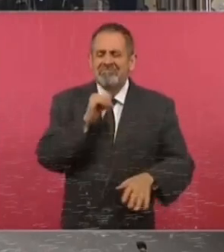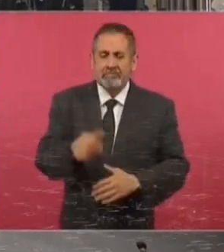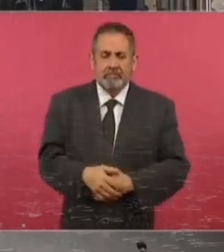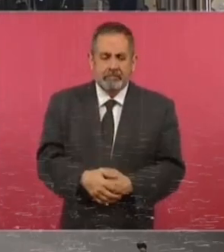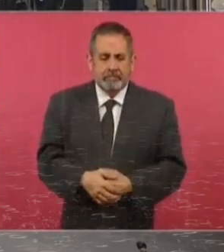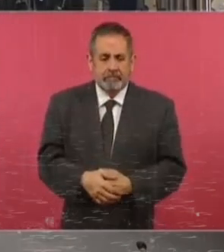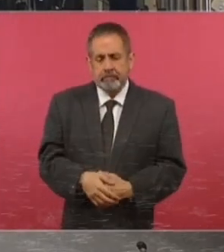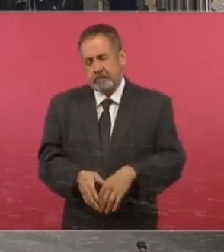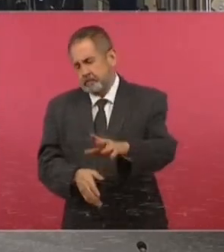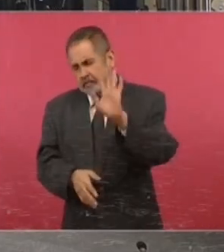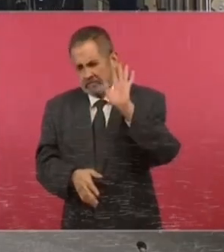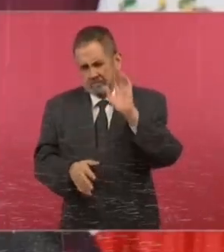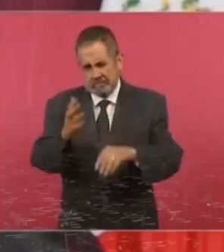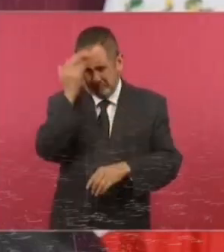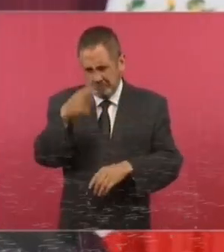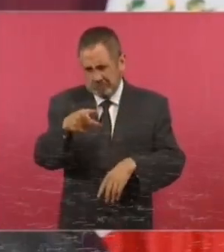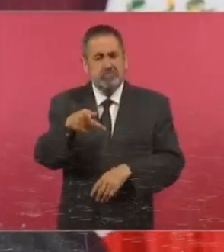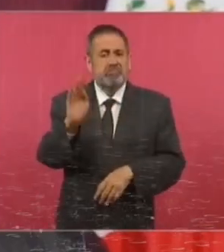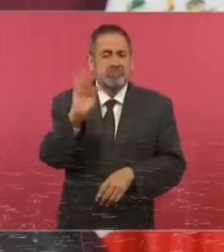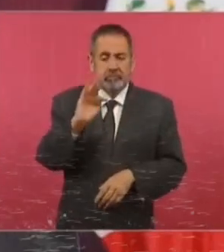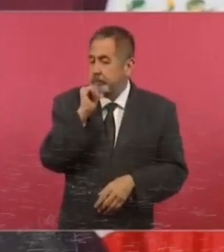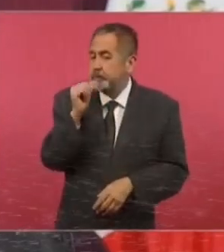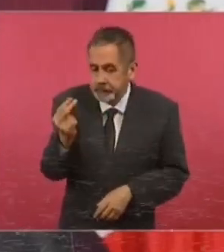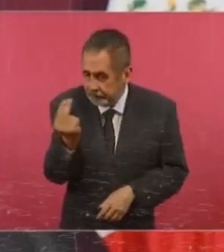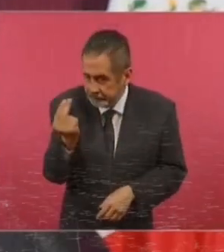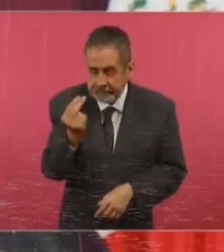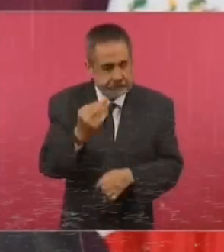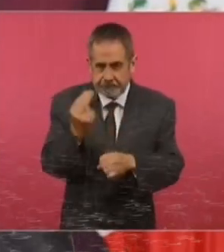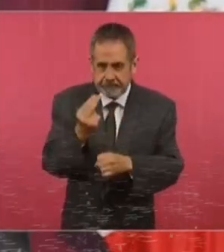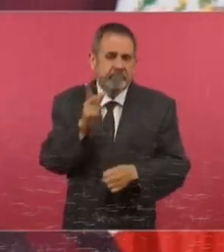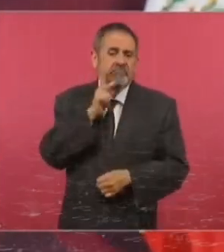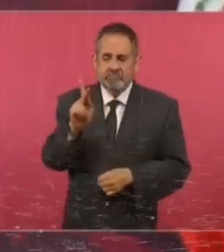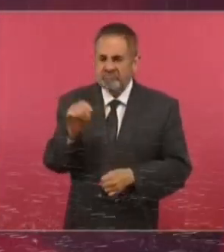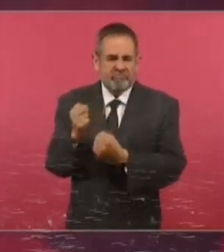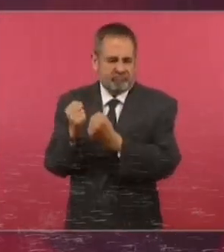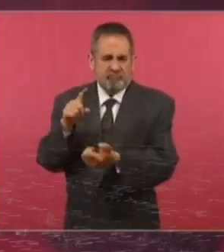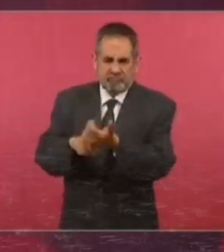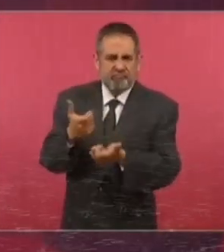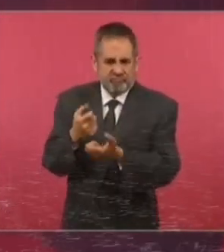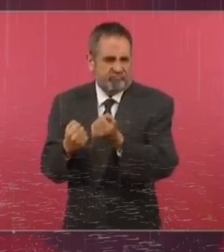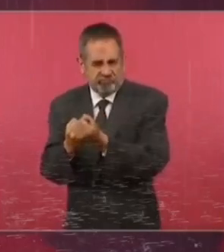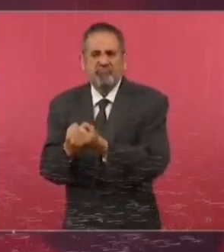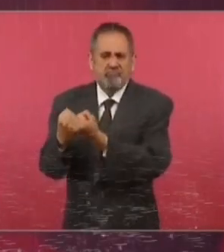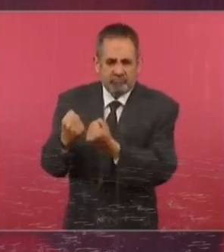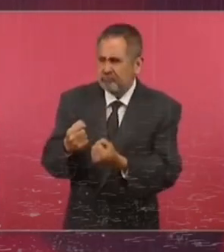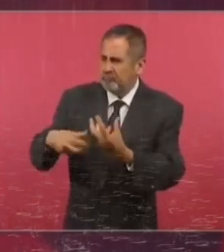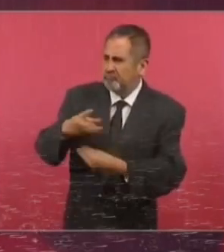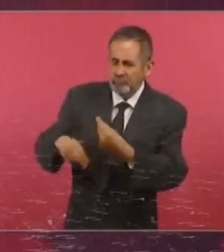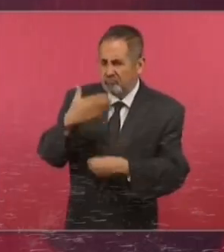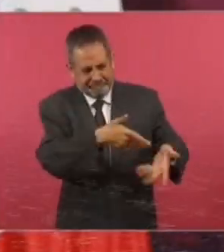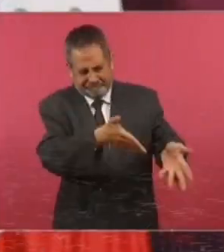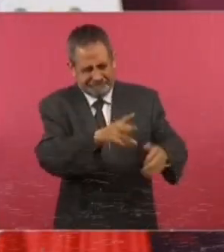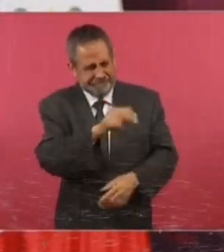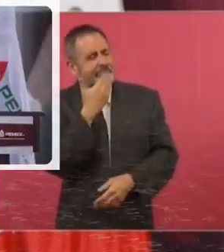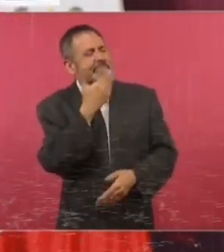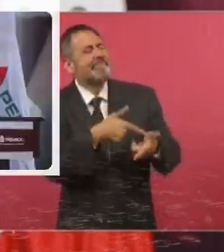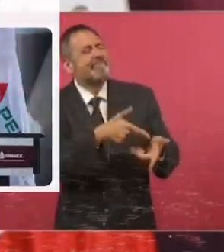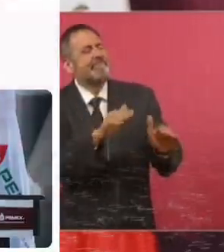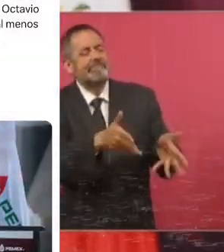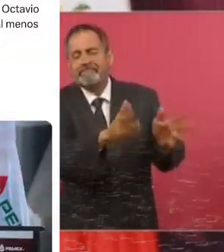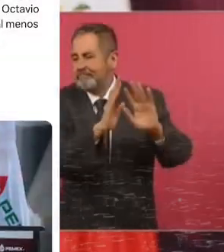No sabemos, pero si se necesitara, que no se requiere, porque Pemex tiene finanzas públicas estables, sanas.